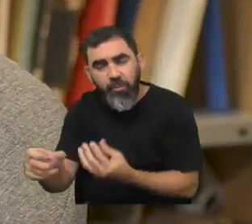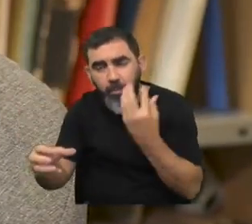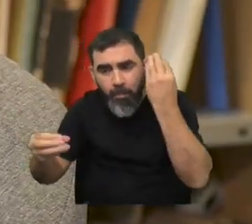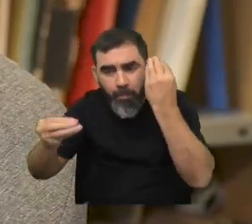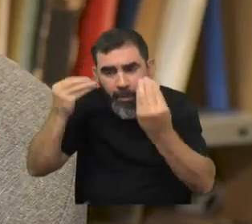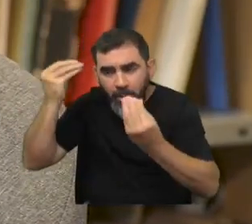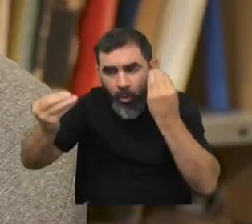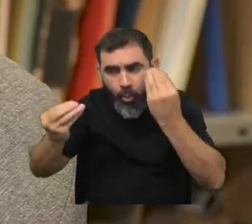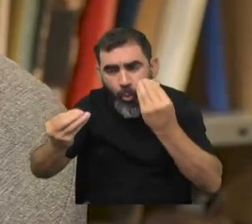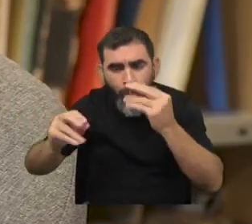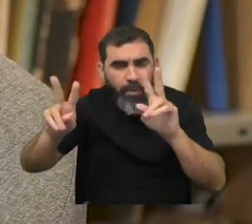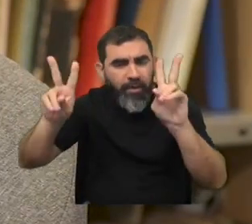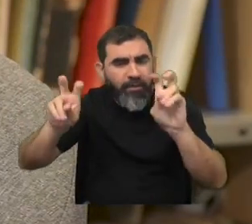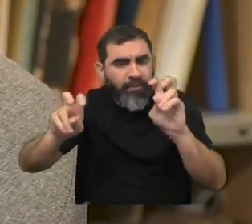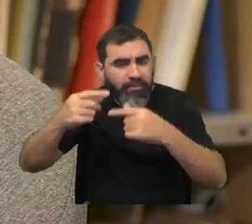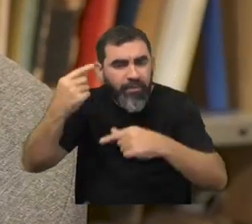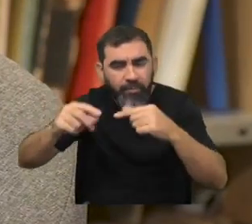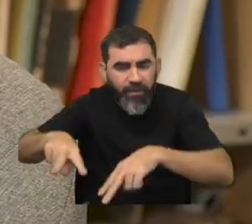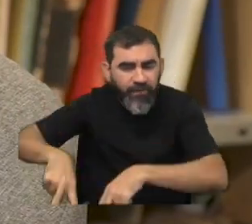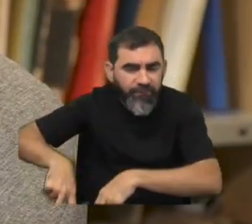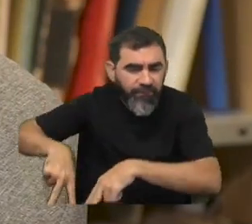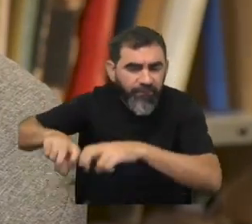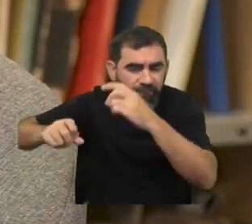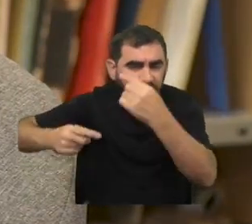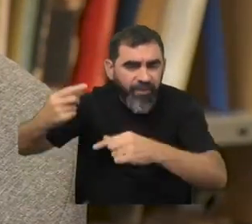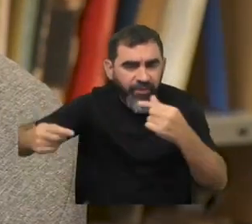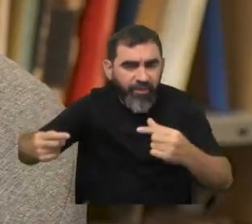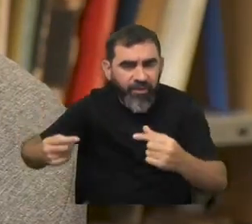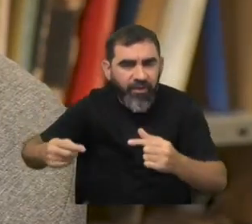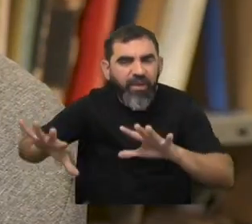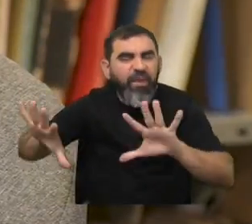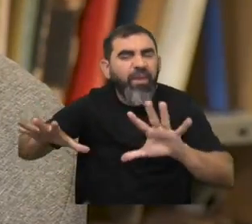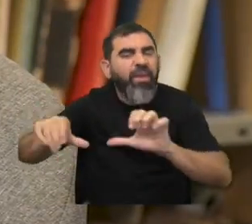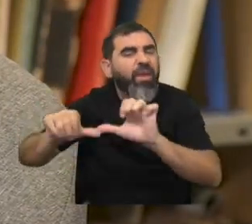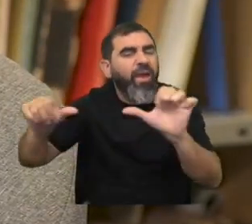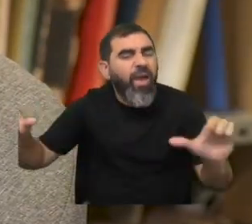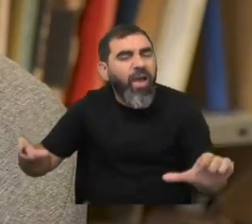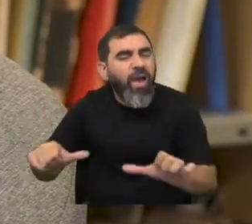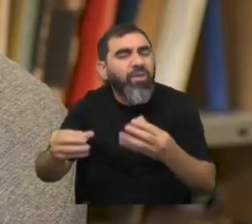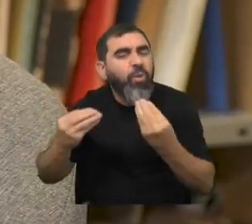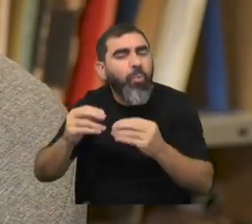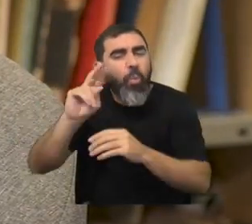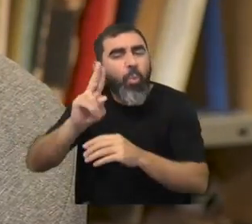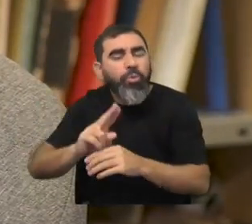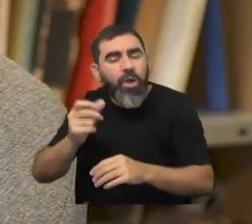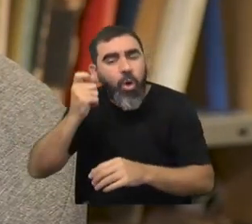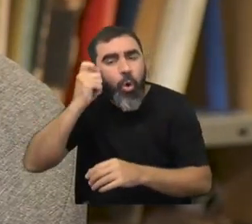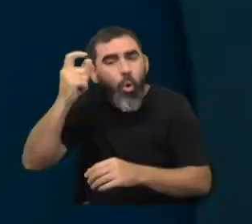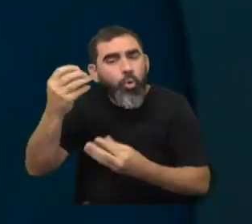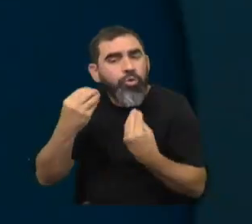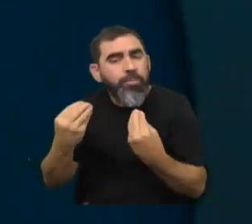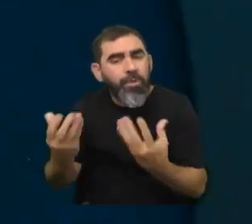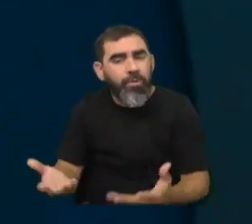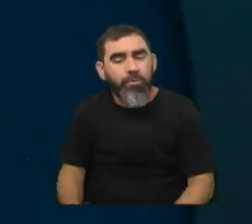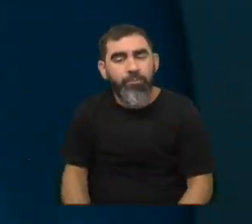por determinados temas, investiga determinadas cosas y qué es lo que se hace, cómo se utiliza ese conocimiento que el científico